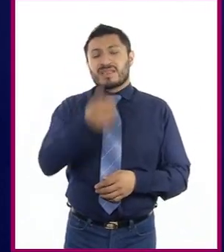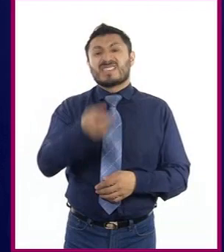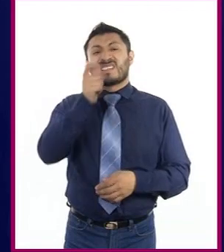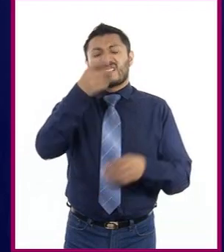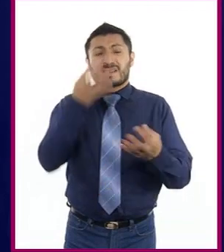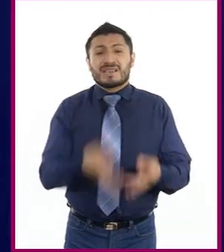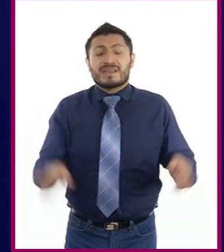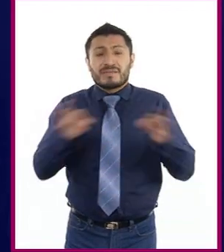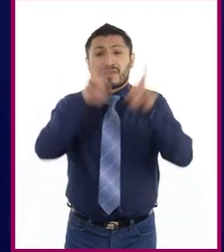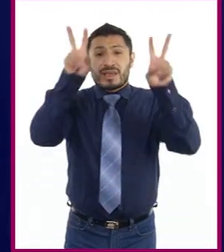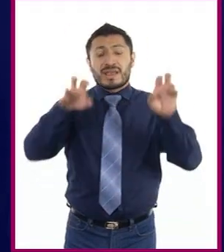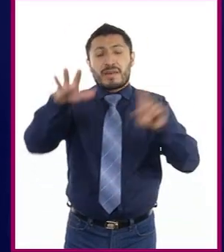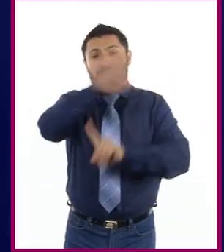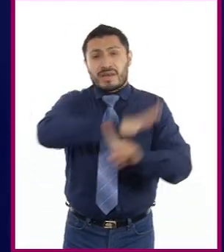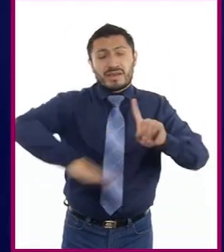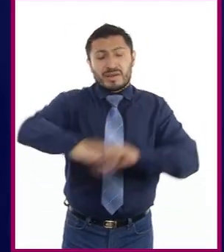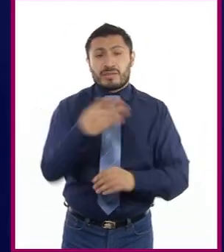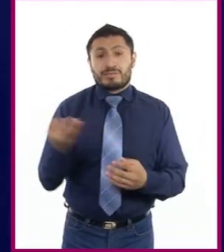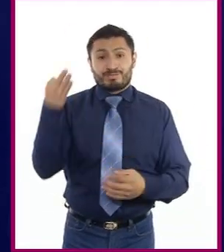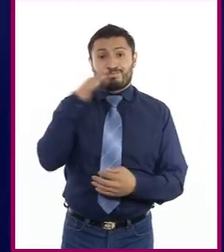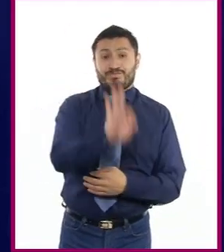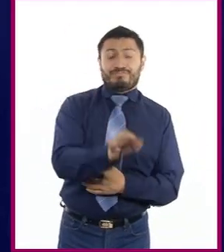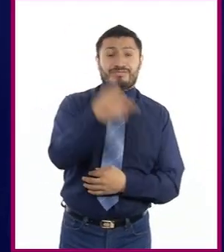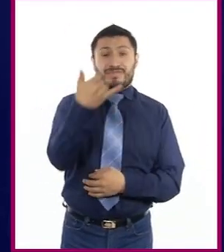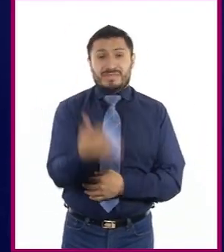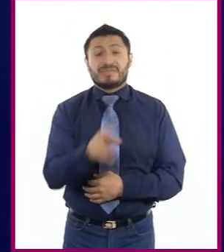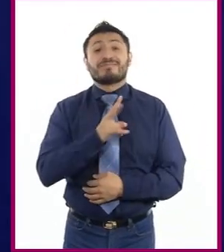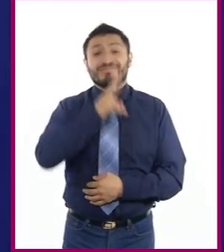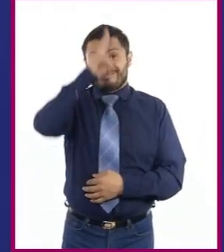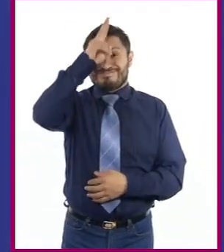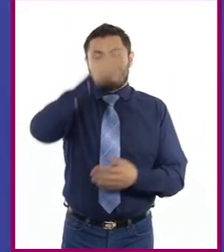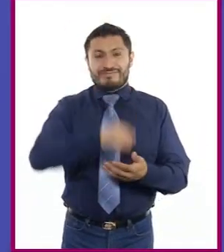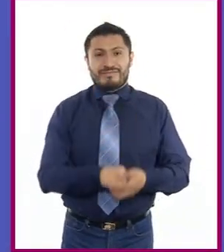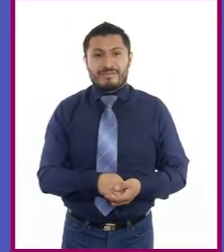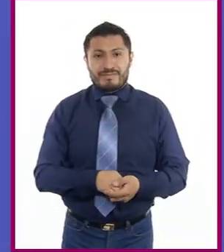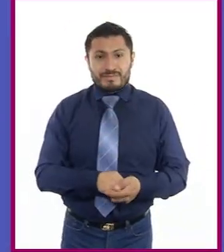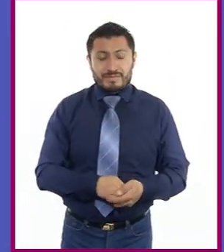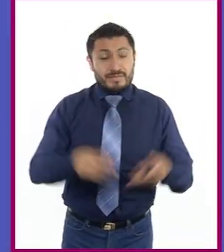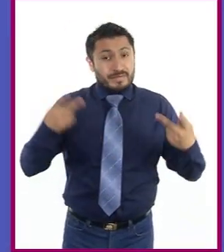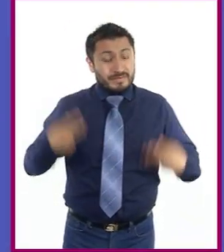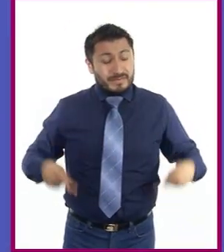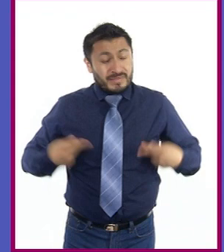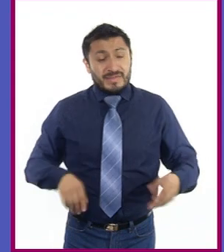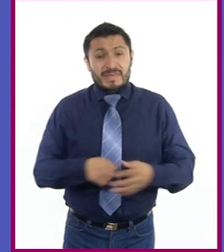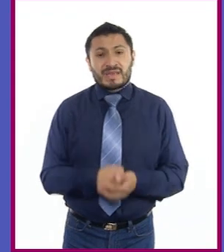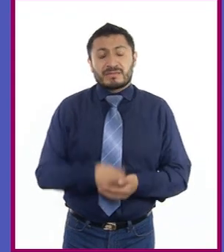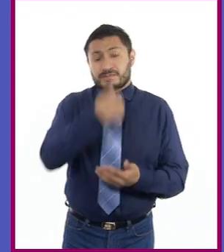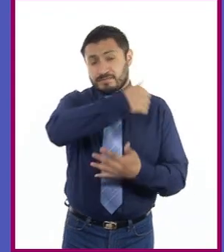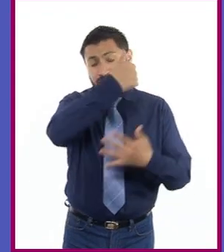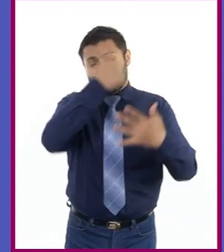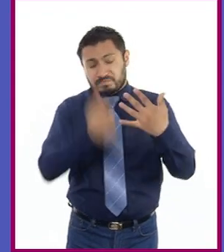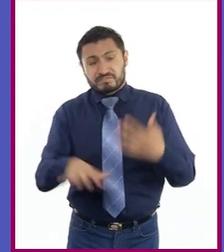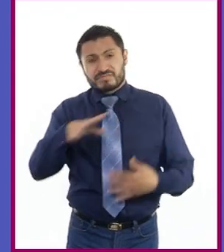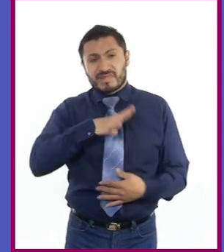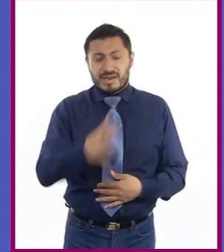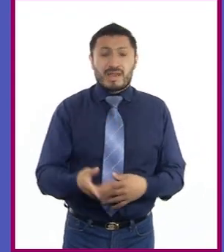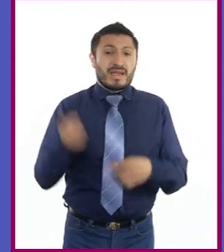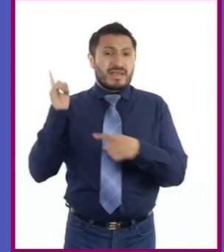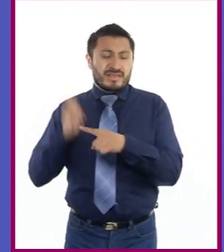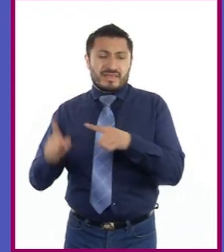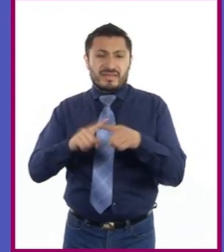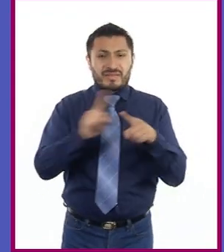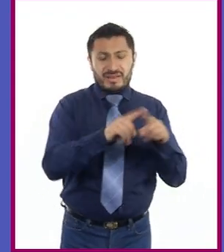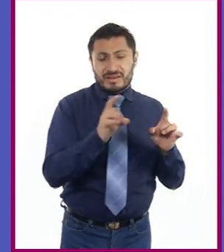principal gira alrededor de la traición y la venganza. Personajes. Cada personaje se enfrenta a